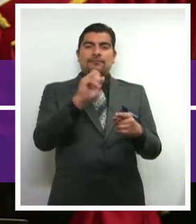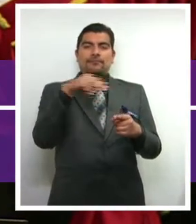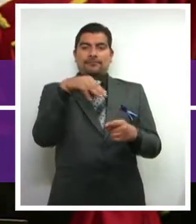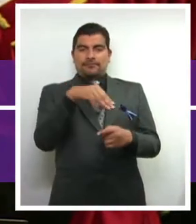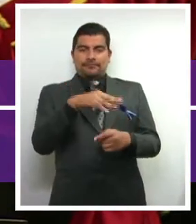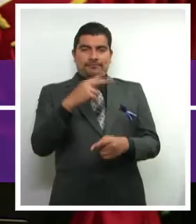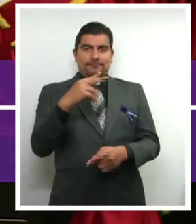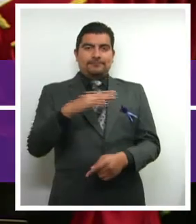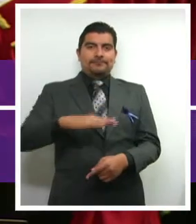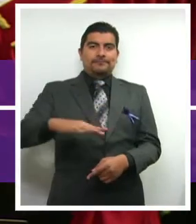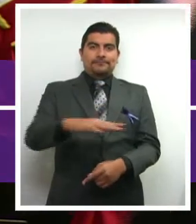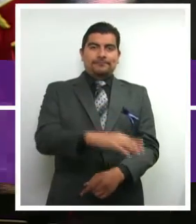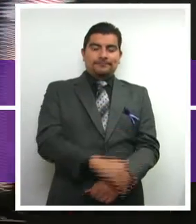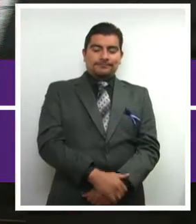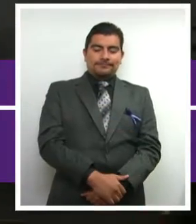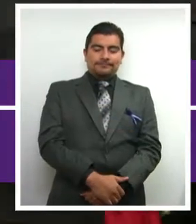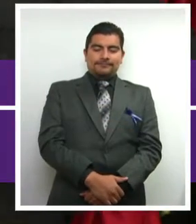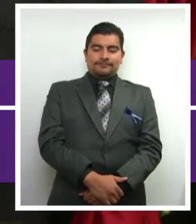Ecologista de México.